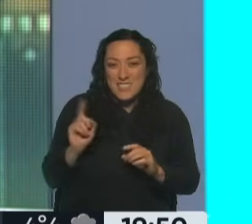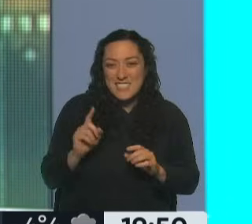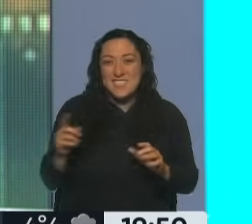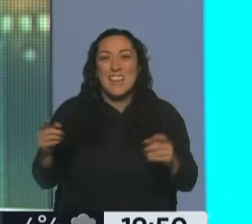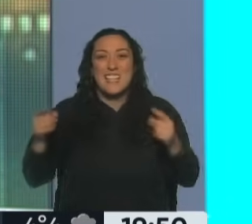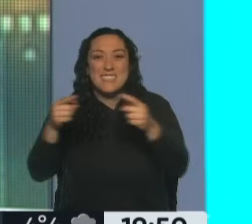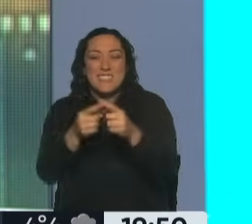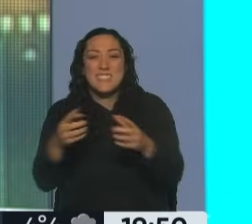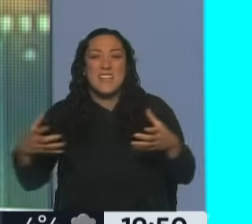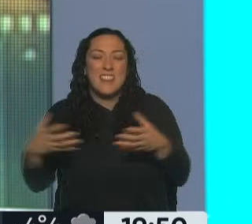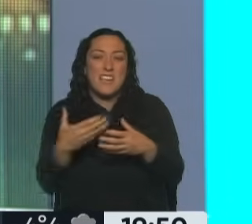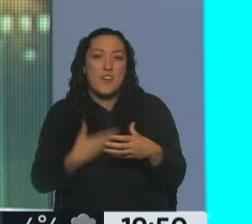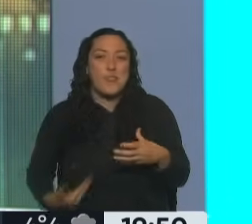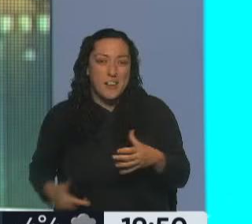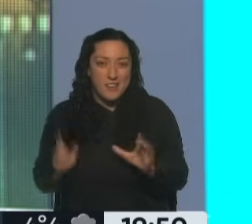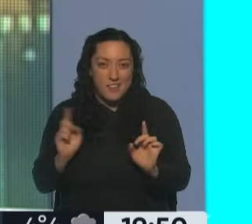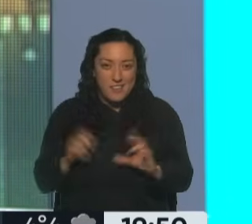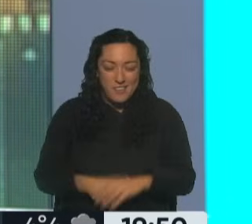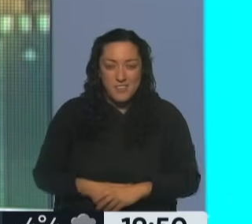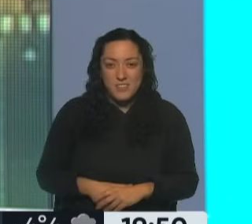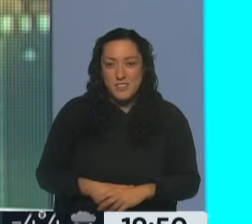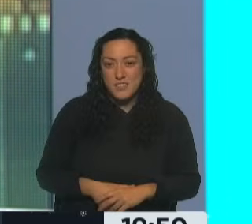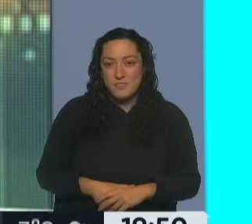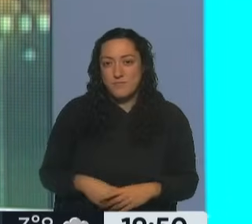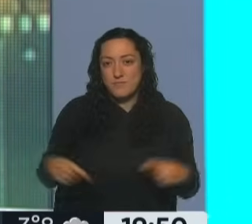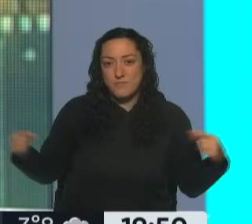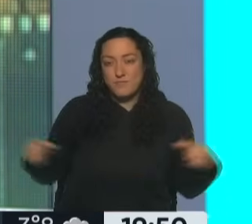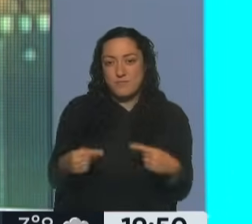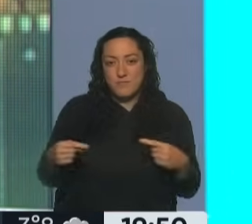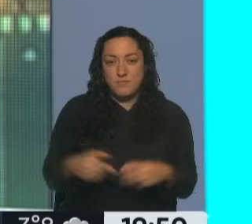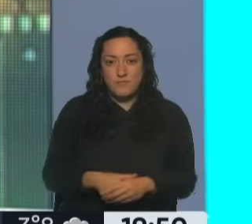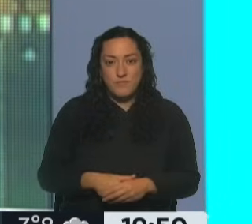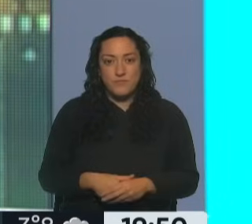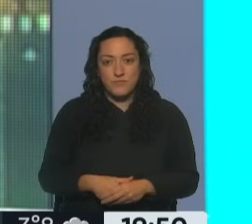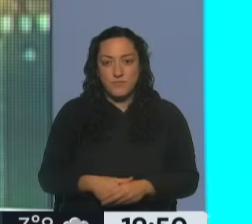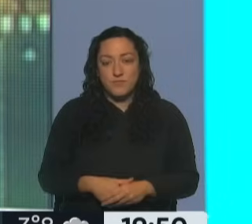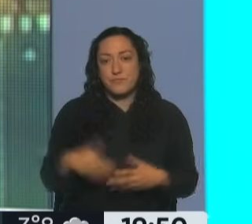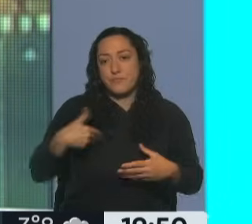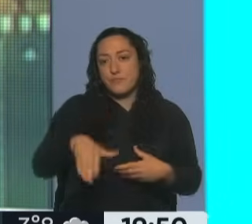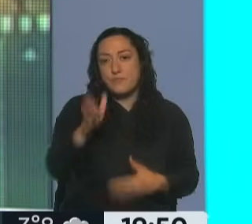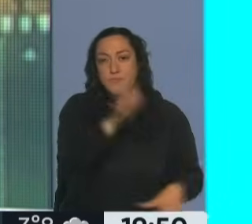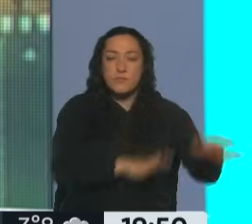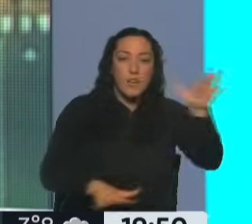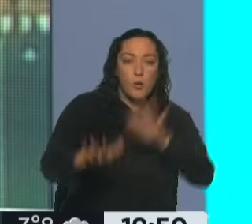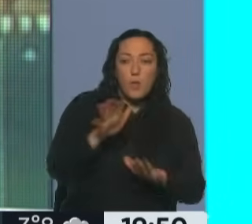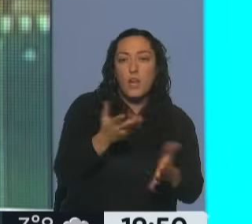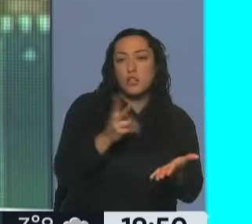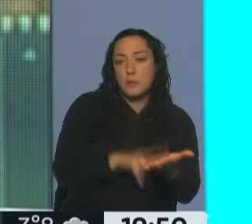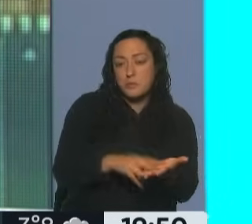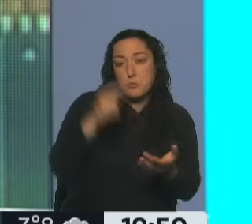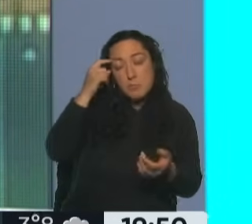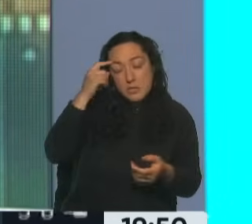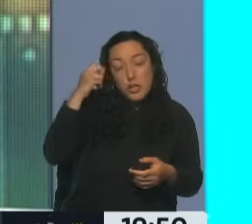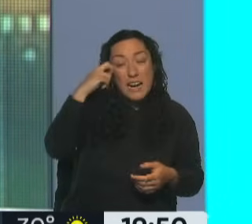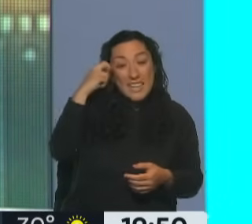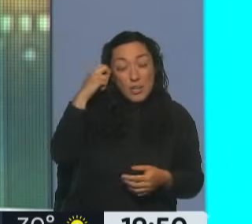de la alianza oficialista. Claro. La oposición, digamos, se va a reacomodar. Yo creo que el radicalismo, que